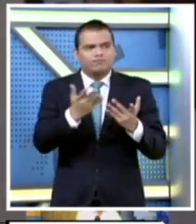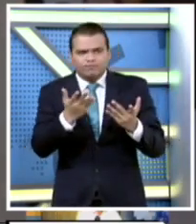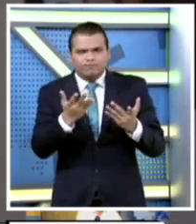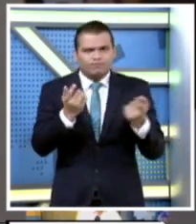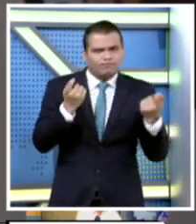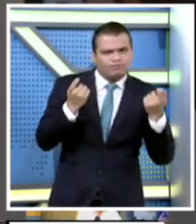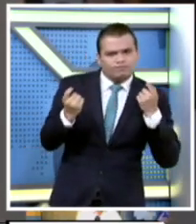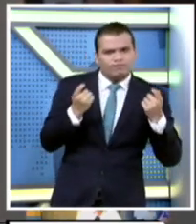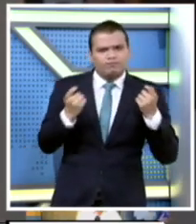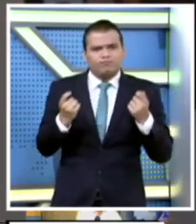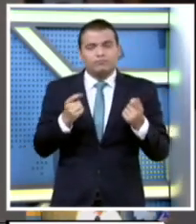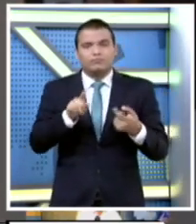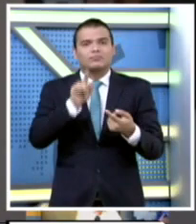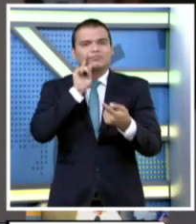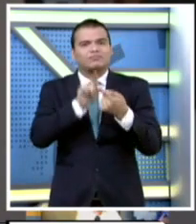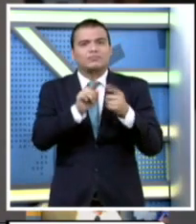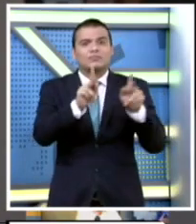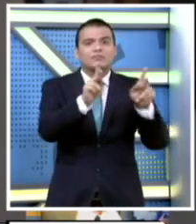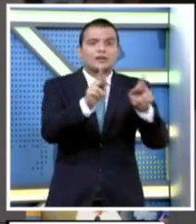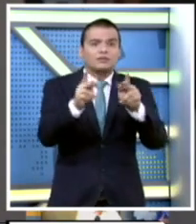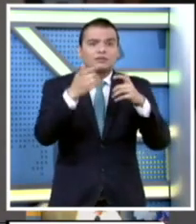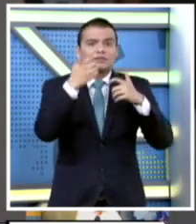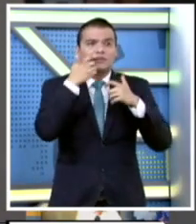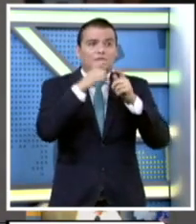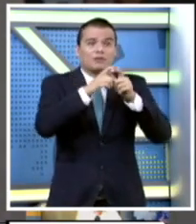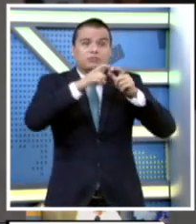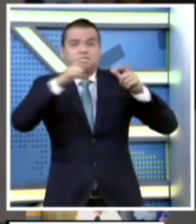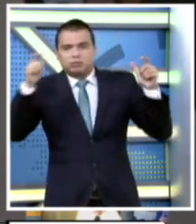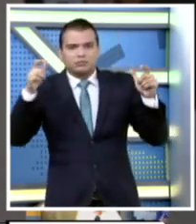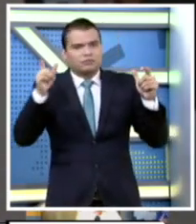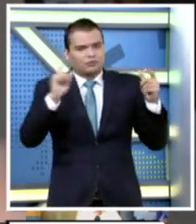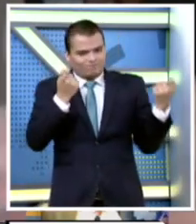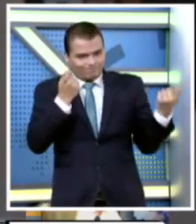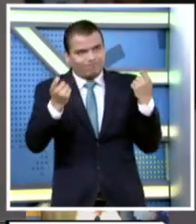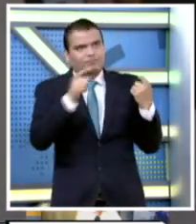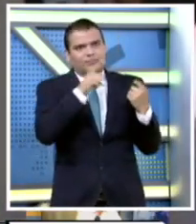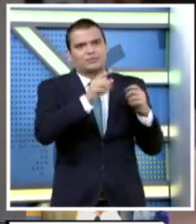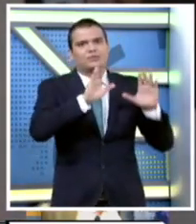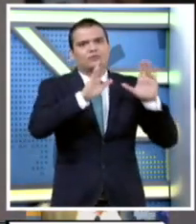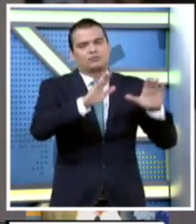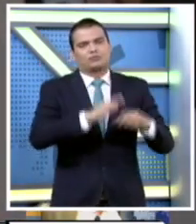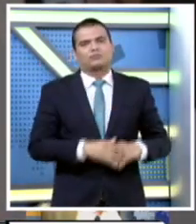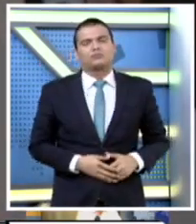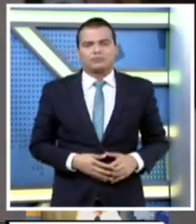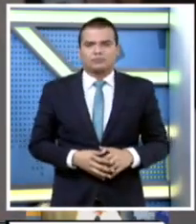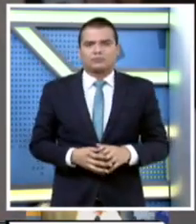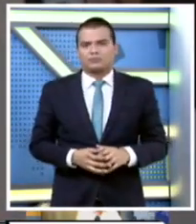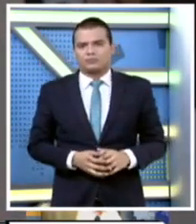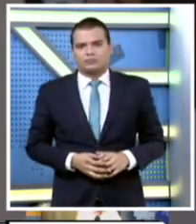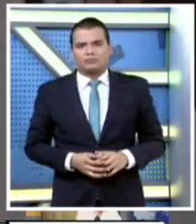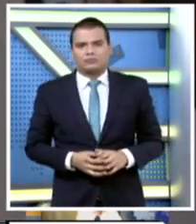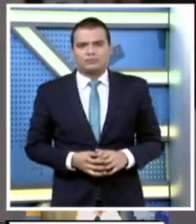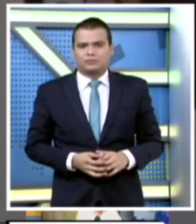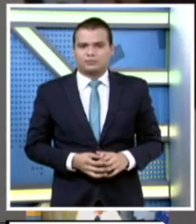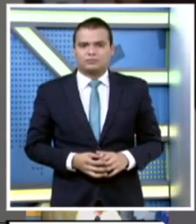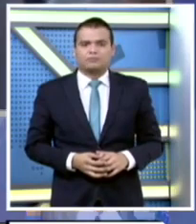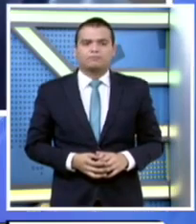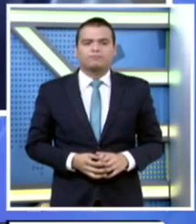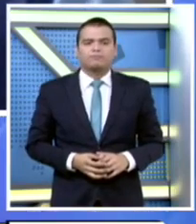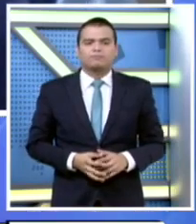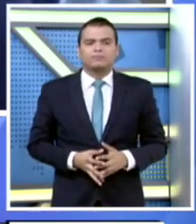atentos a que no se nos vaya a desdoblar de forma inapropiada el cerco epidemiológico que se tiene en la ciudad de